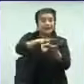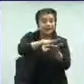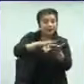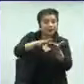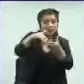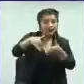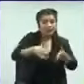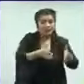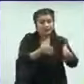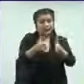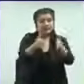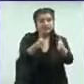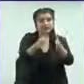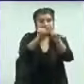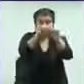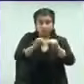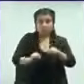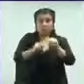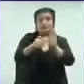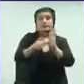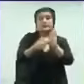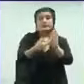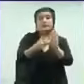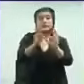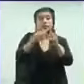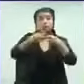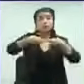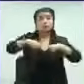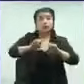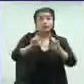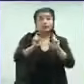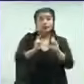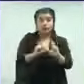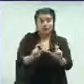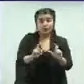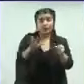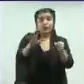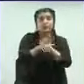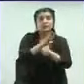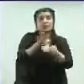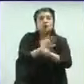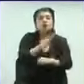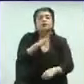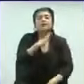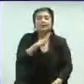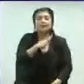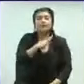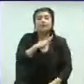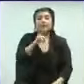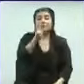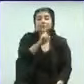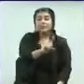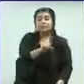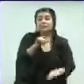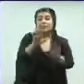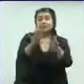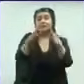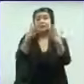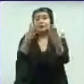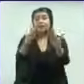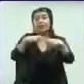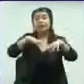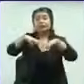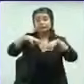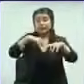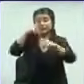tramos para garantizar la posibilidad del mantenimiento. En total tenemos entonces 119